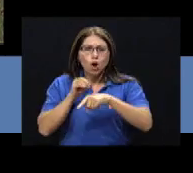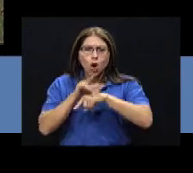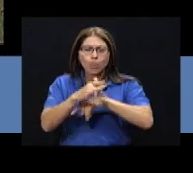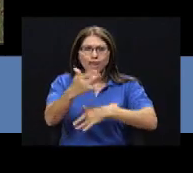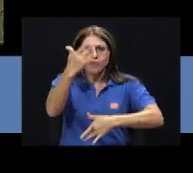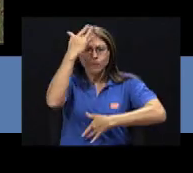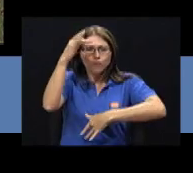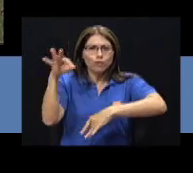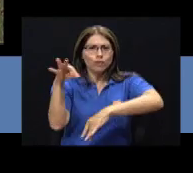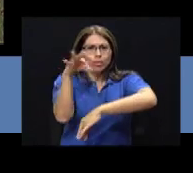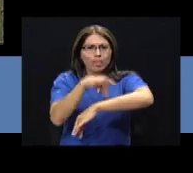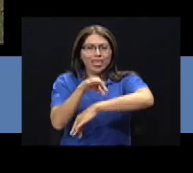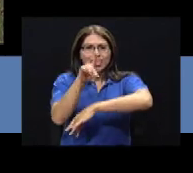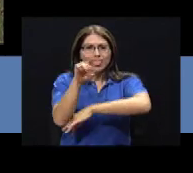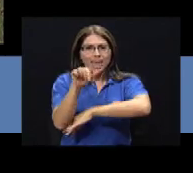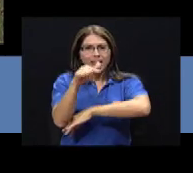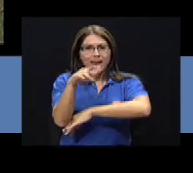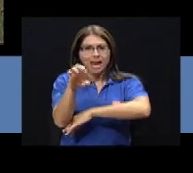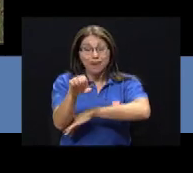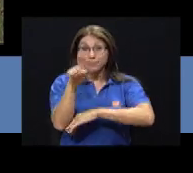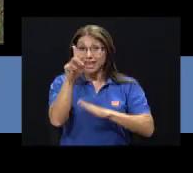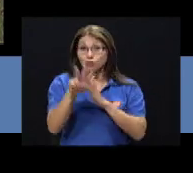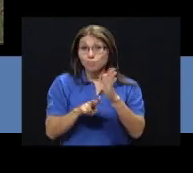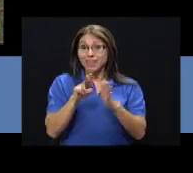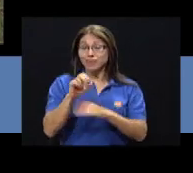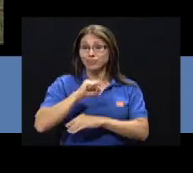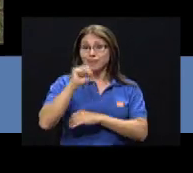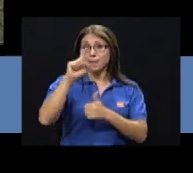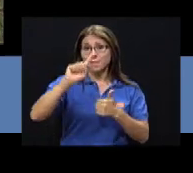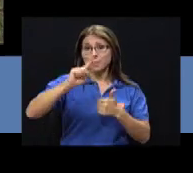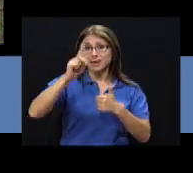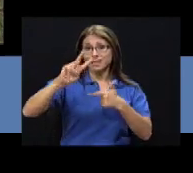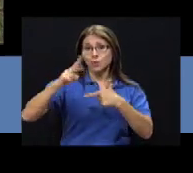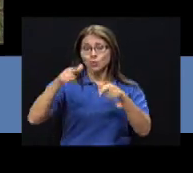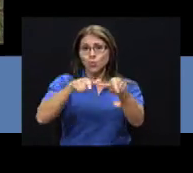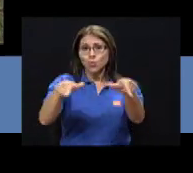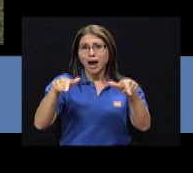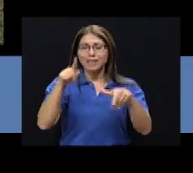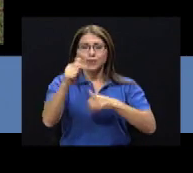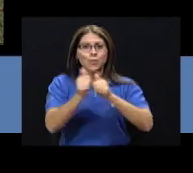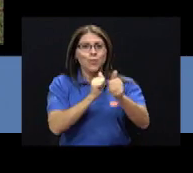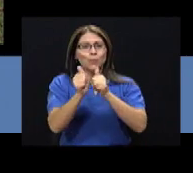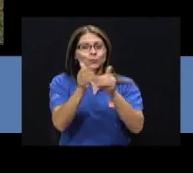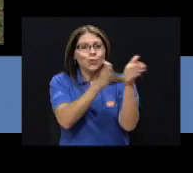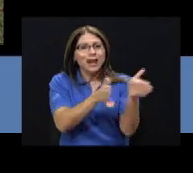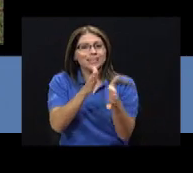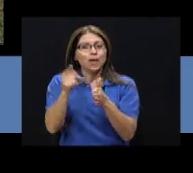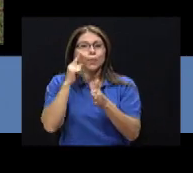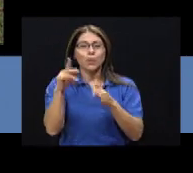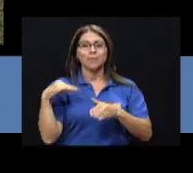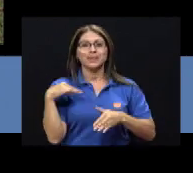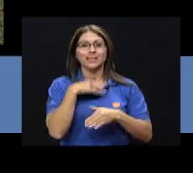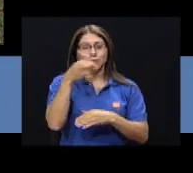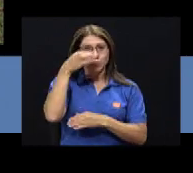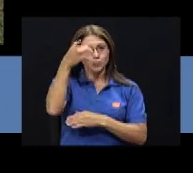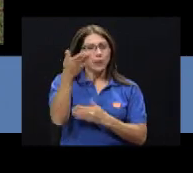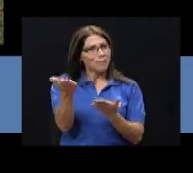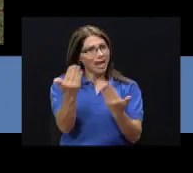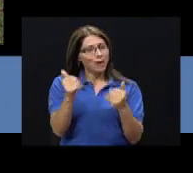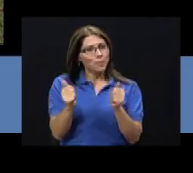del mosquito del dengue. Estos videos ganaron el primer y segundo lugar de un concurso organizado por el Ministerio de